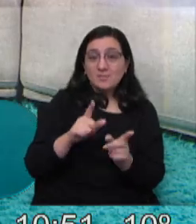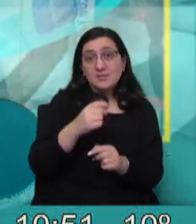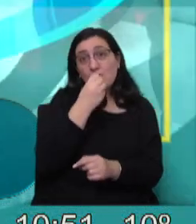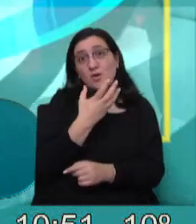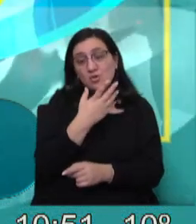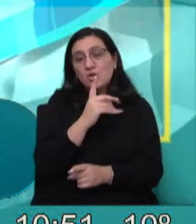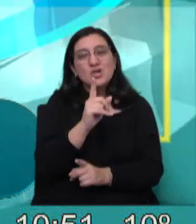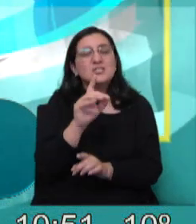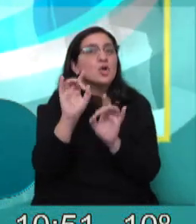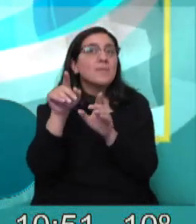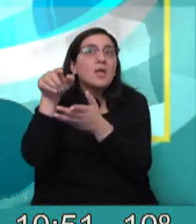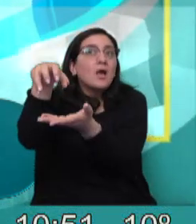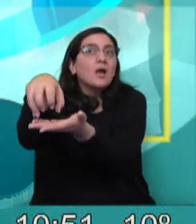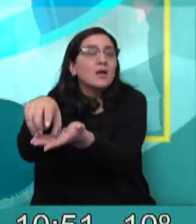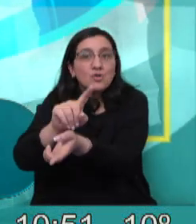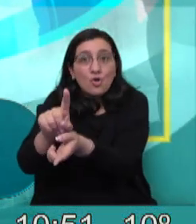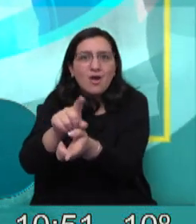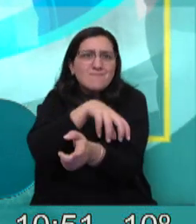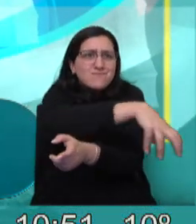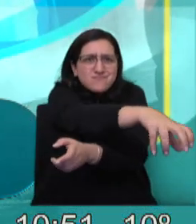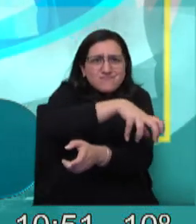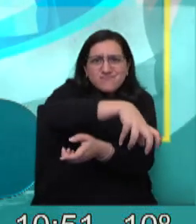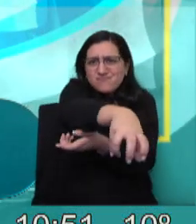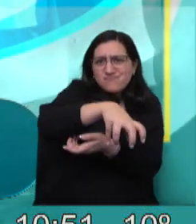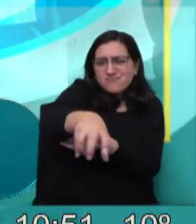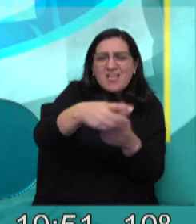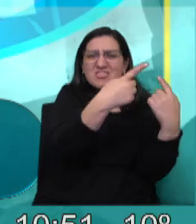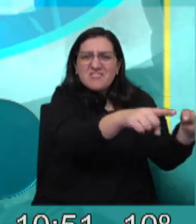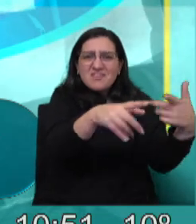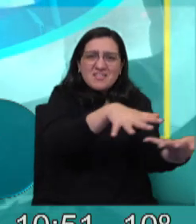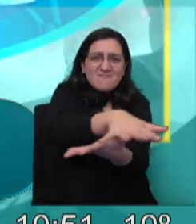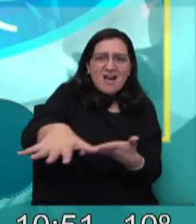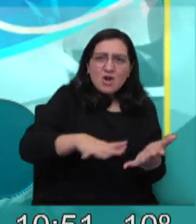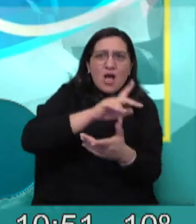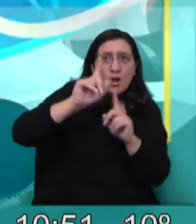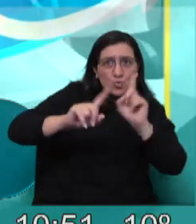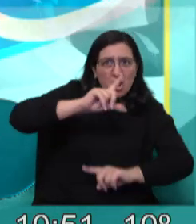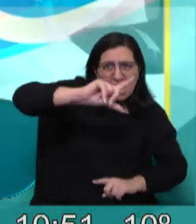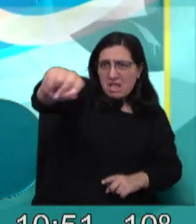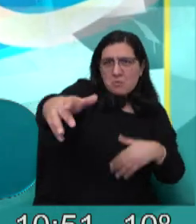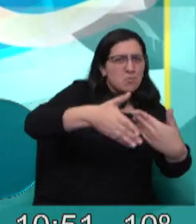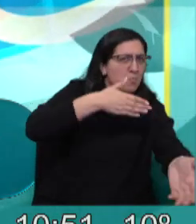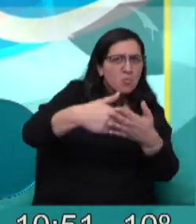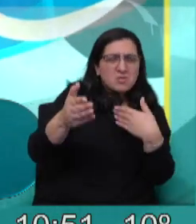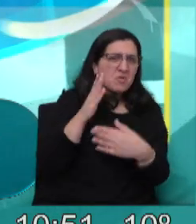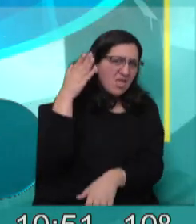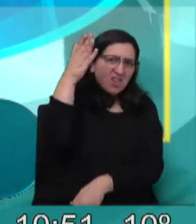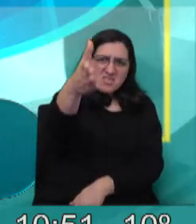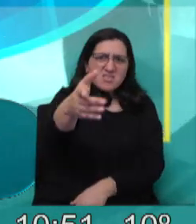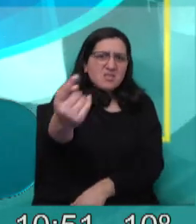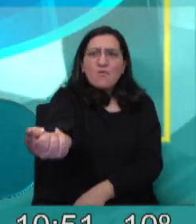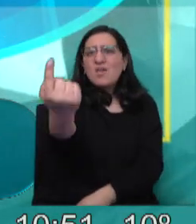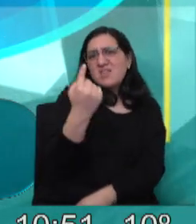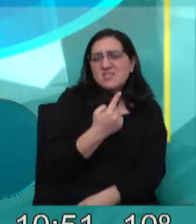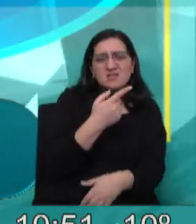que son a veces actividades que se hacen en barrios más alejados o periféricos y que se puede ir desde acá hacia allá o